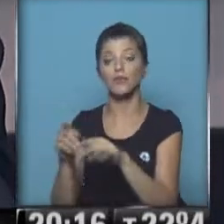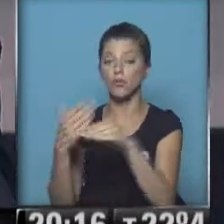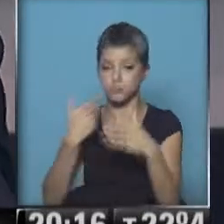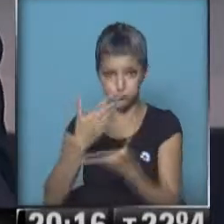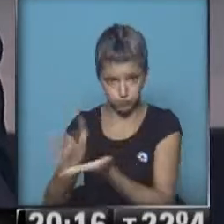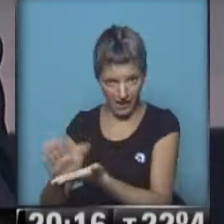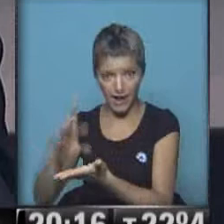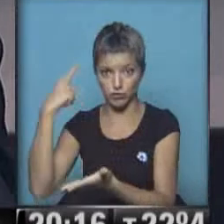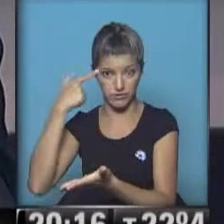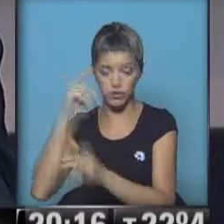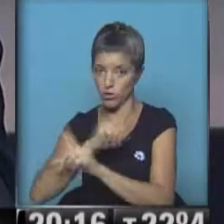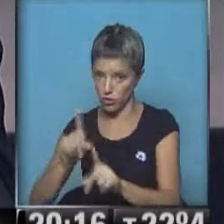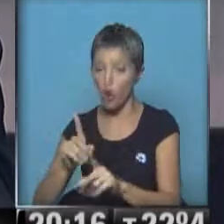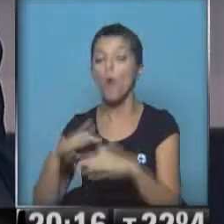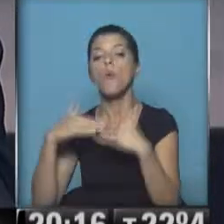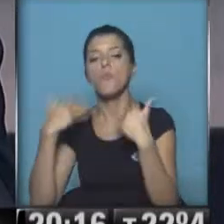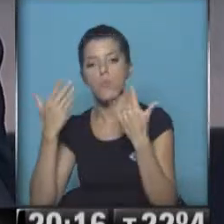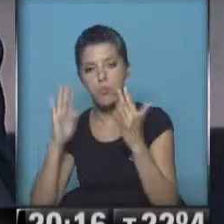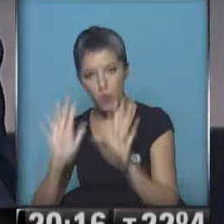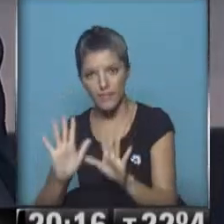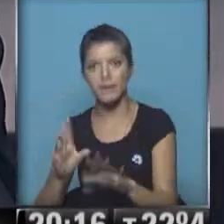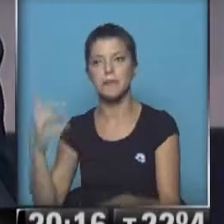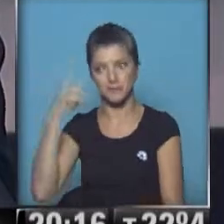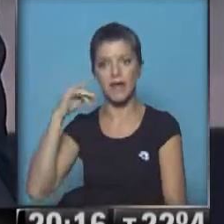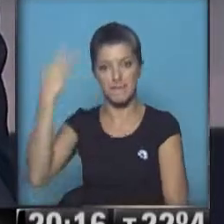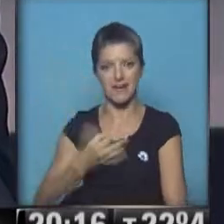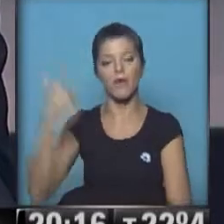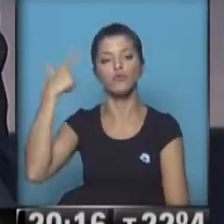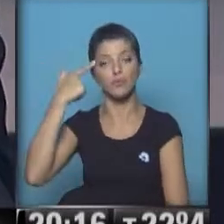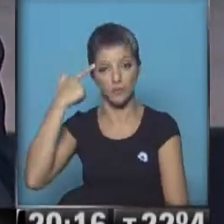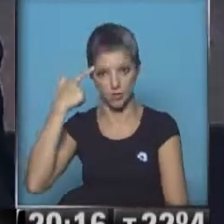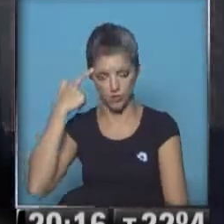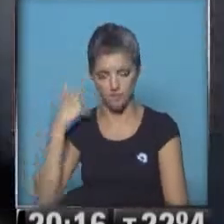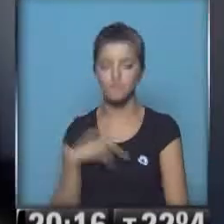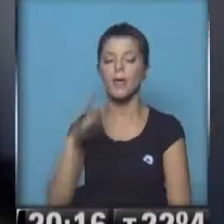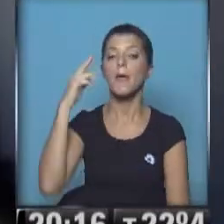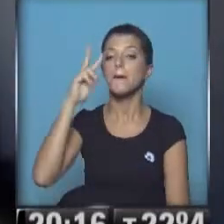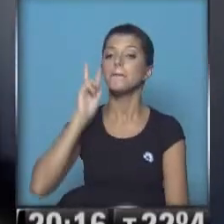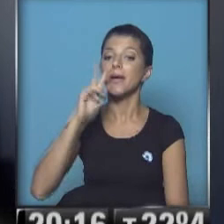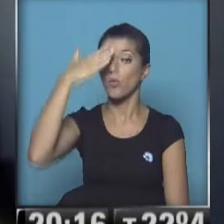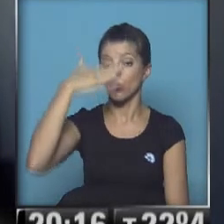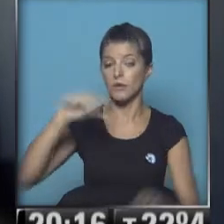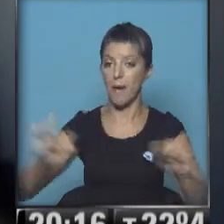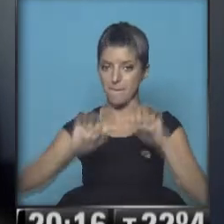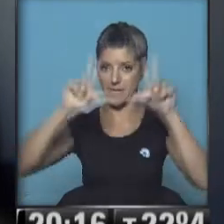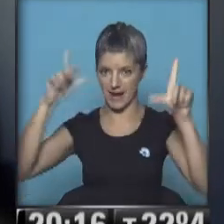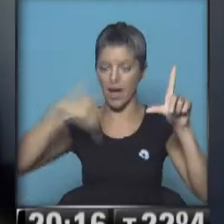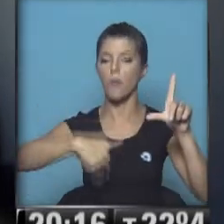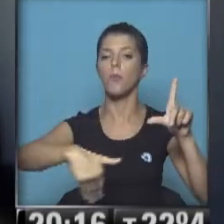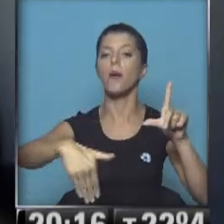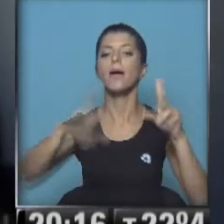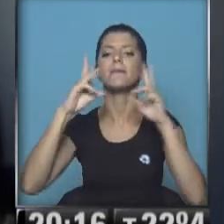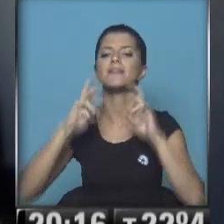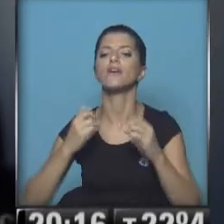cierra un poco más una hipótesis de suicidio vamos con la última placa que es lo que se viene en esta investigación